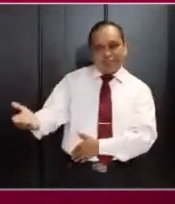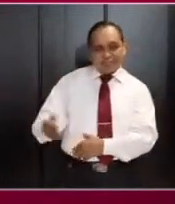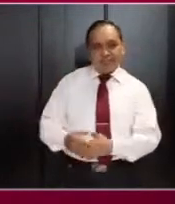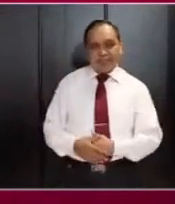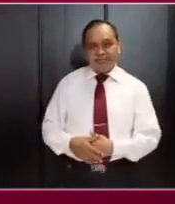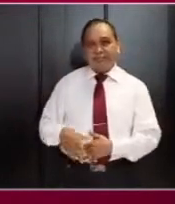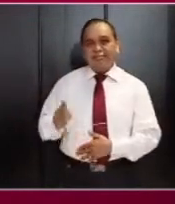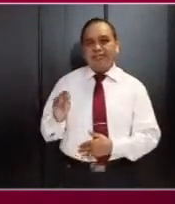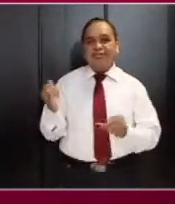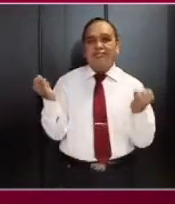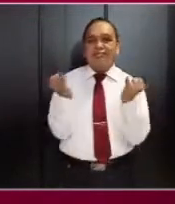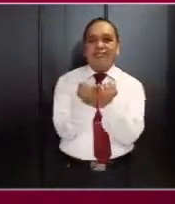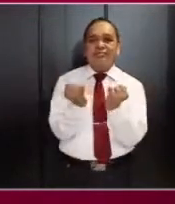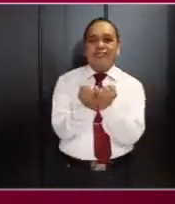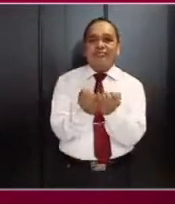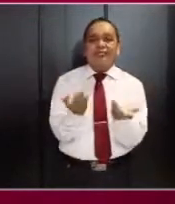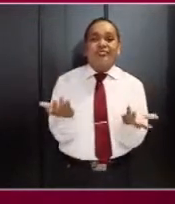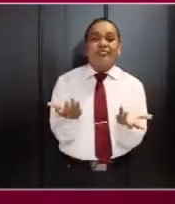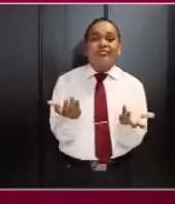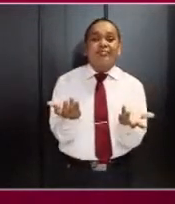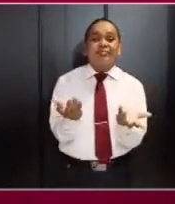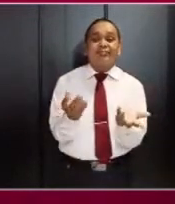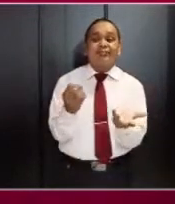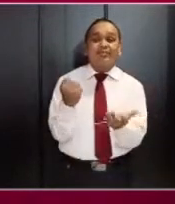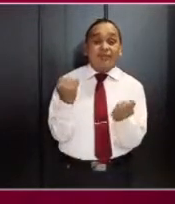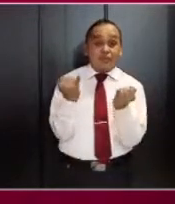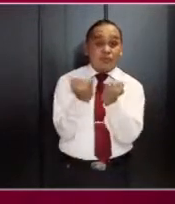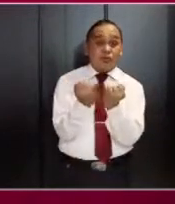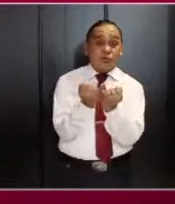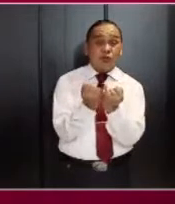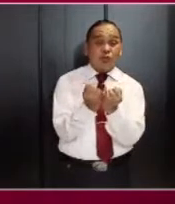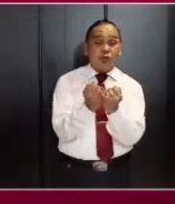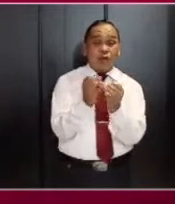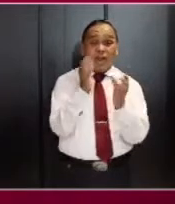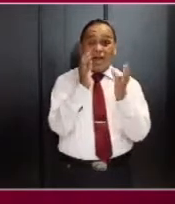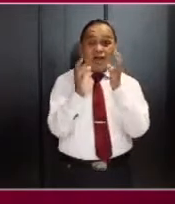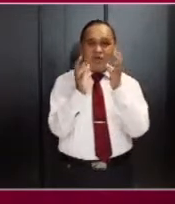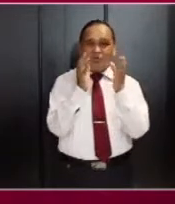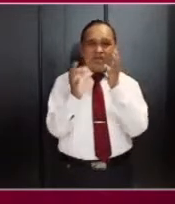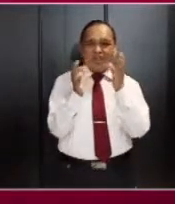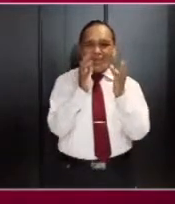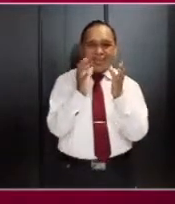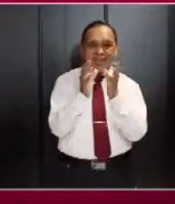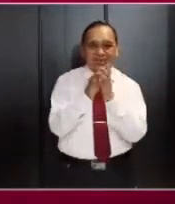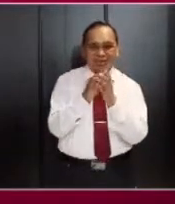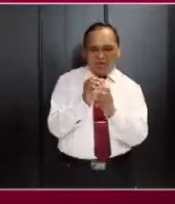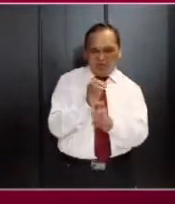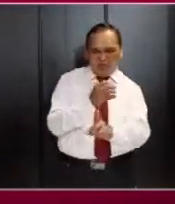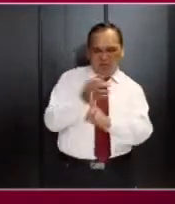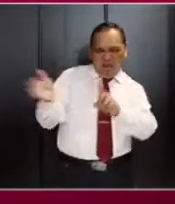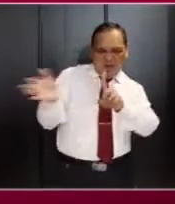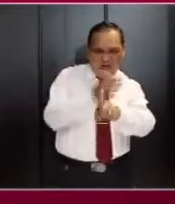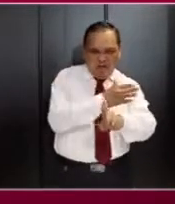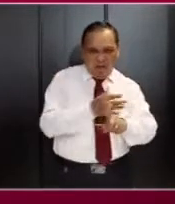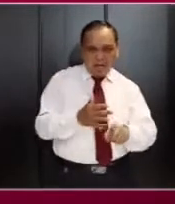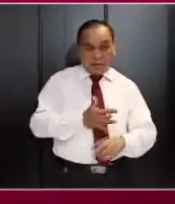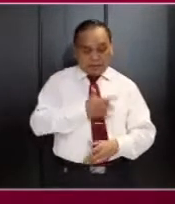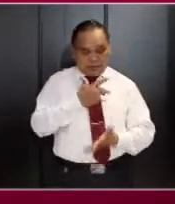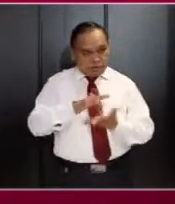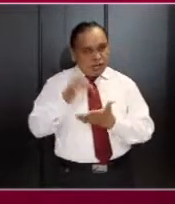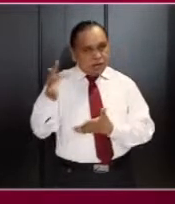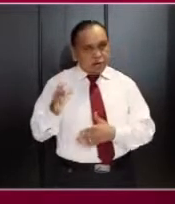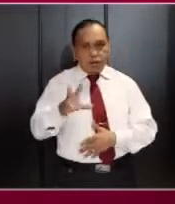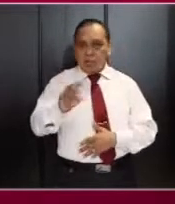cierto, entre zipizapes y golpes contra la prensa, lamentablemente porque no es agradecida, López